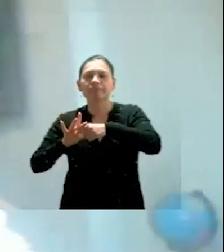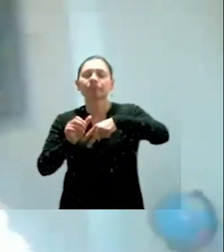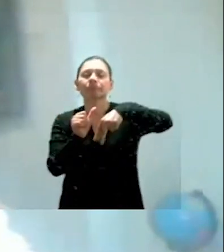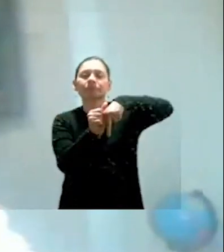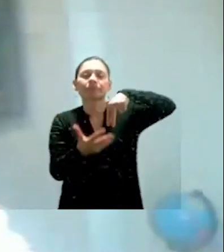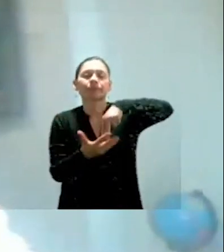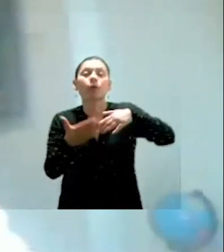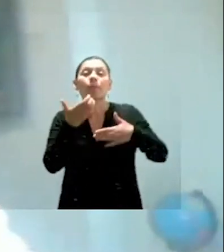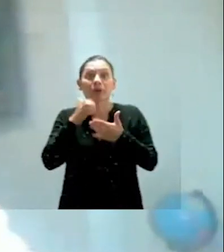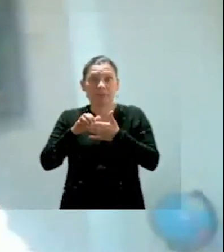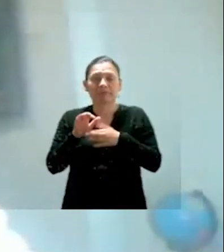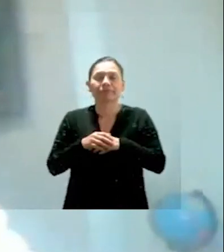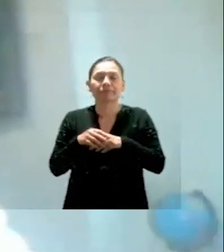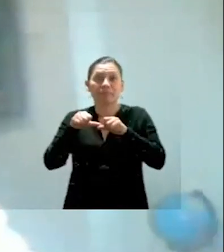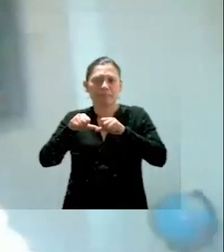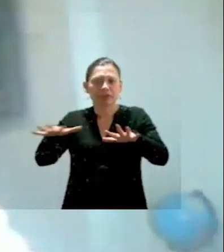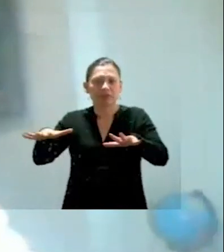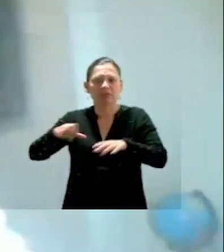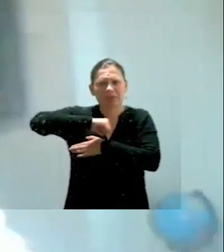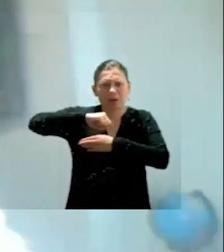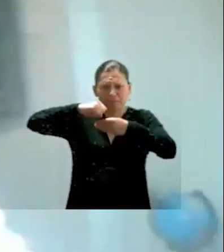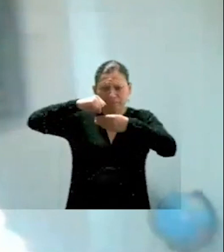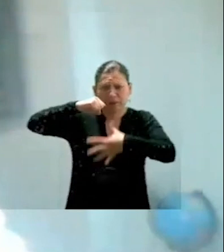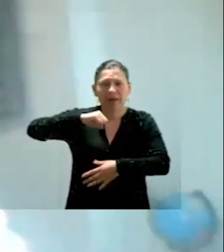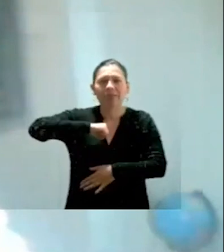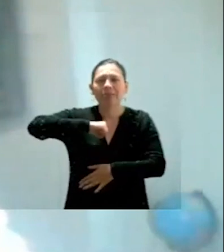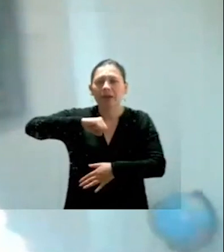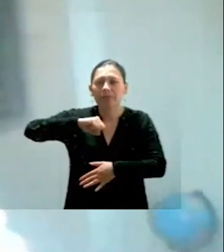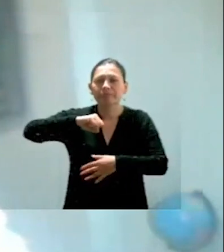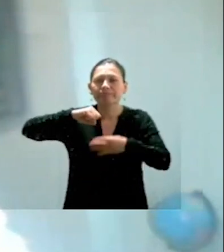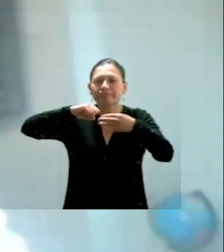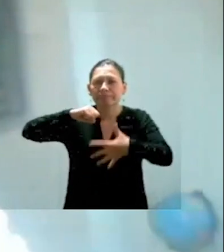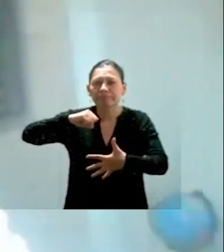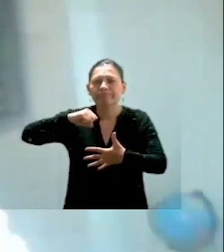hoy los derechos fundamentales, digamos,